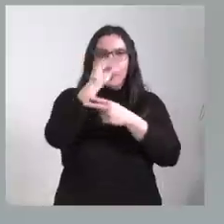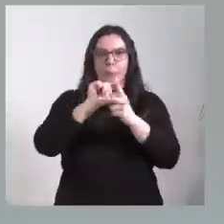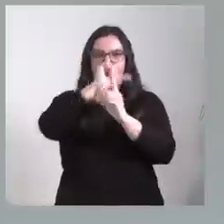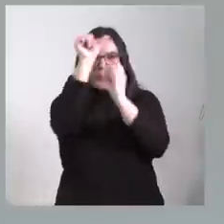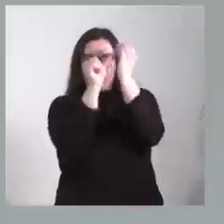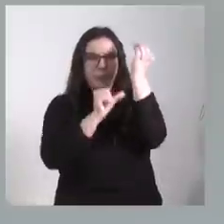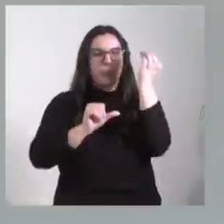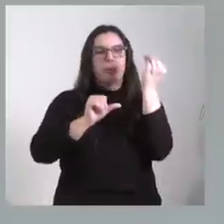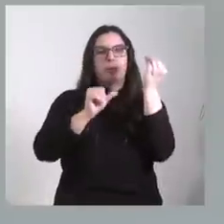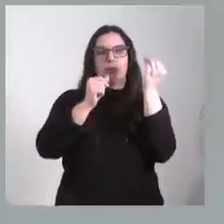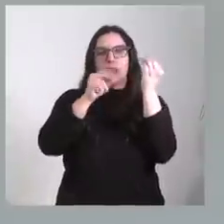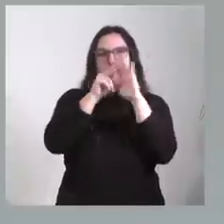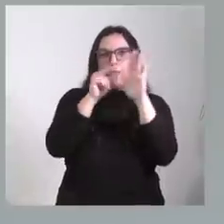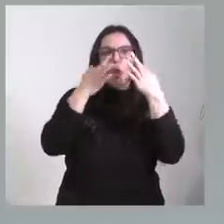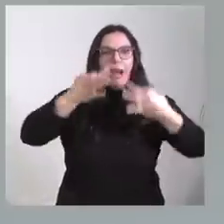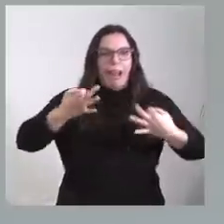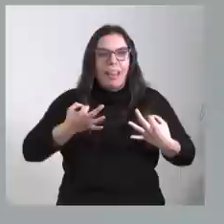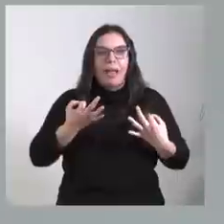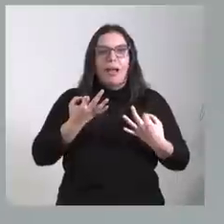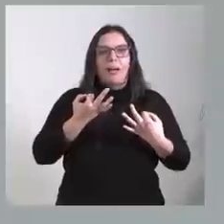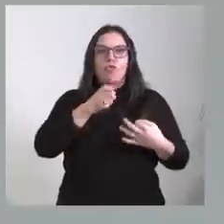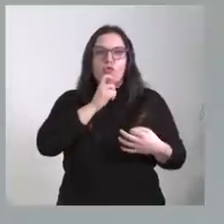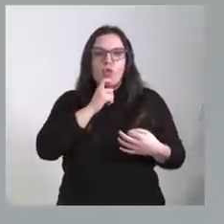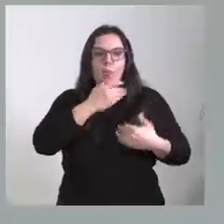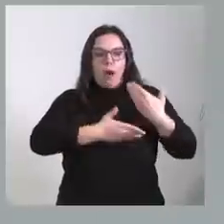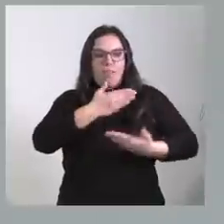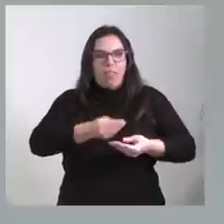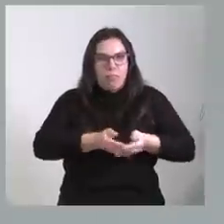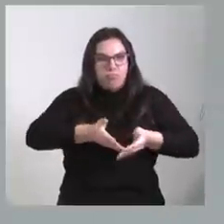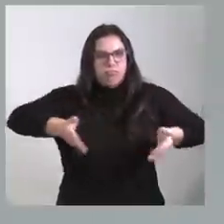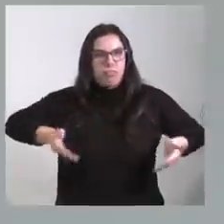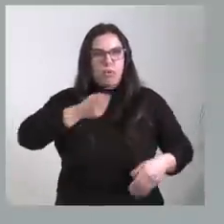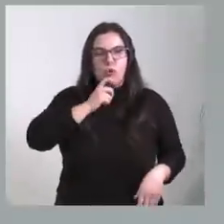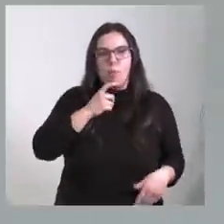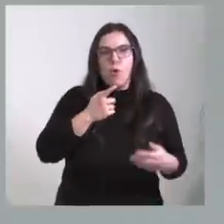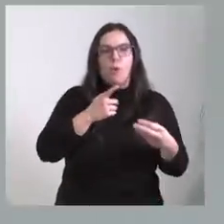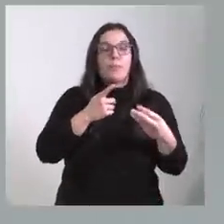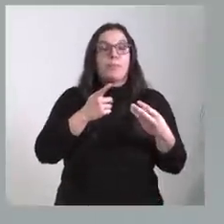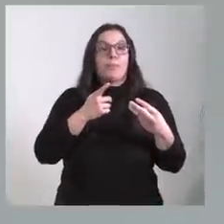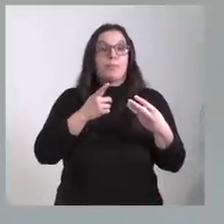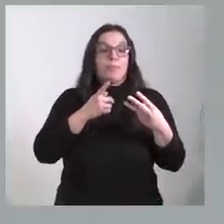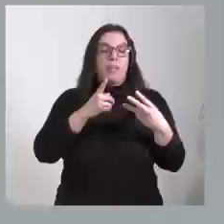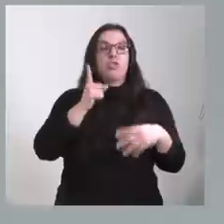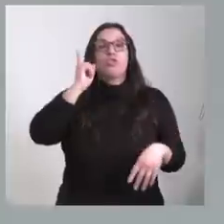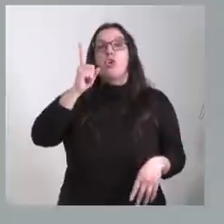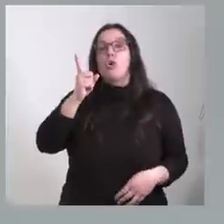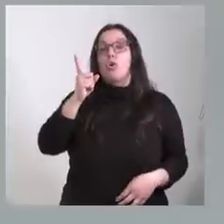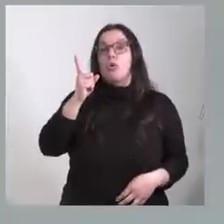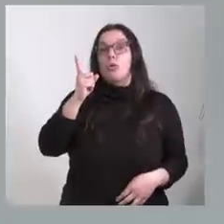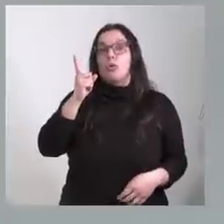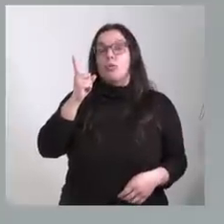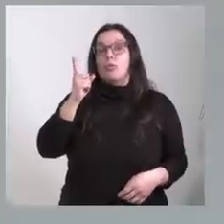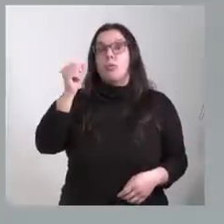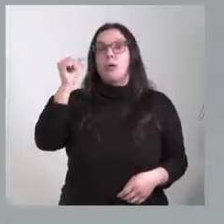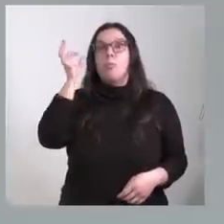reales de vídeo Pues el estado de avance de la gestación no solo aquellas mujeres que quieran interrumpir